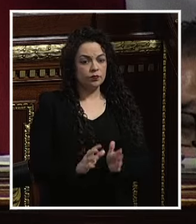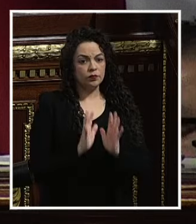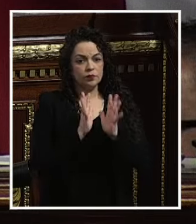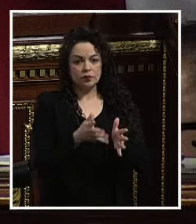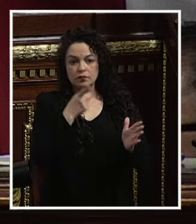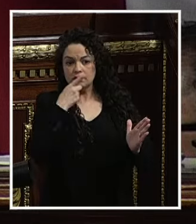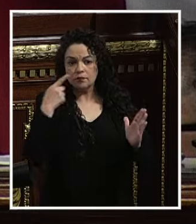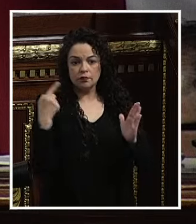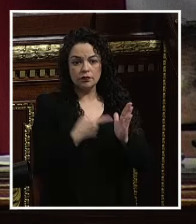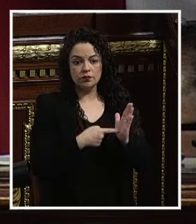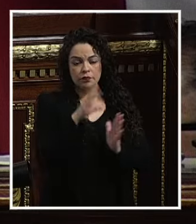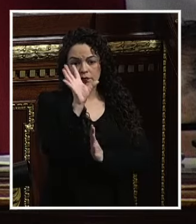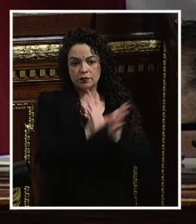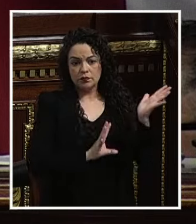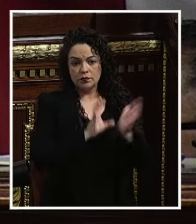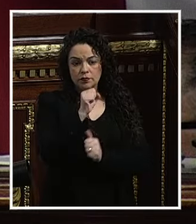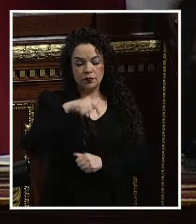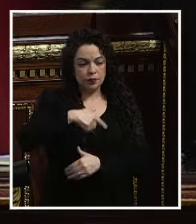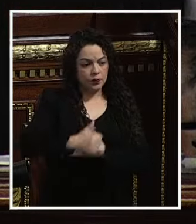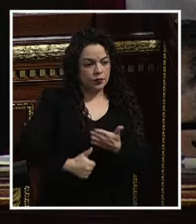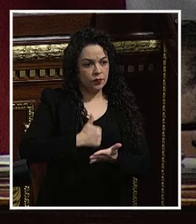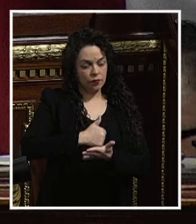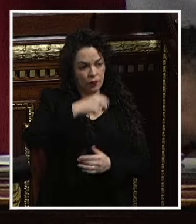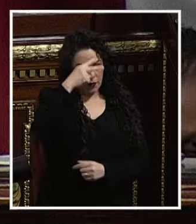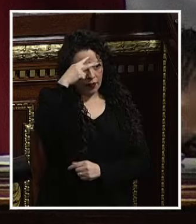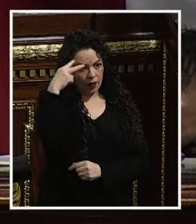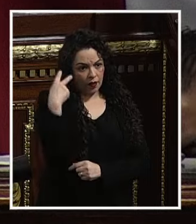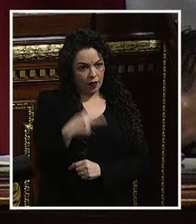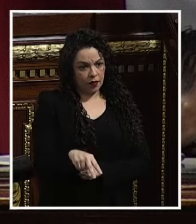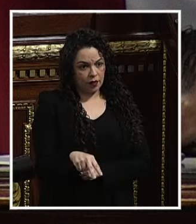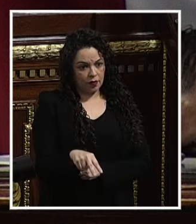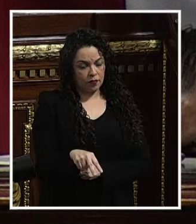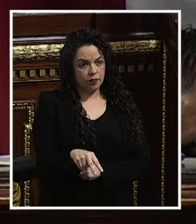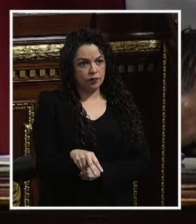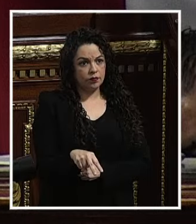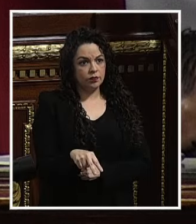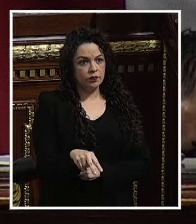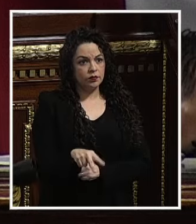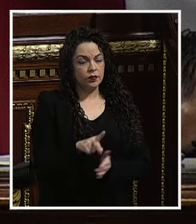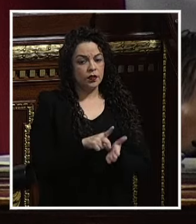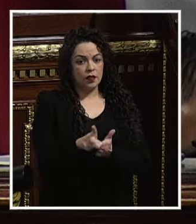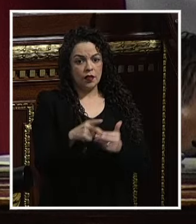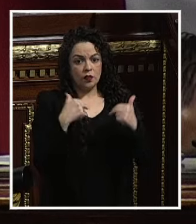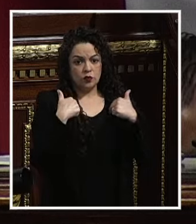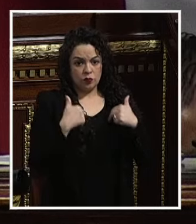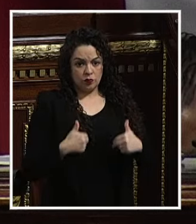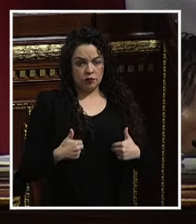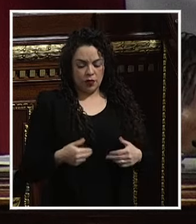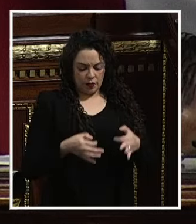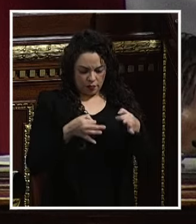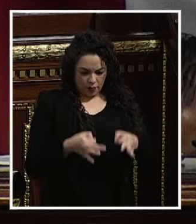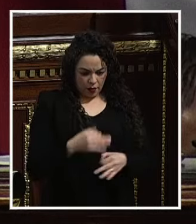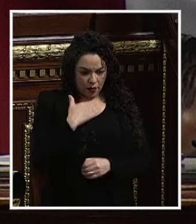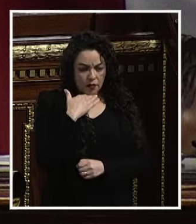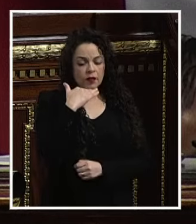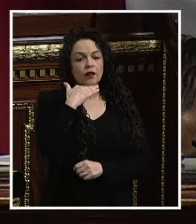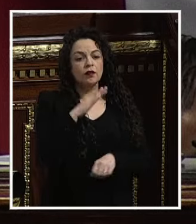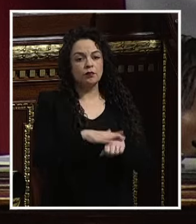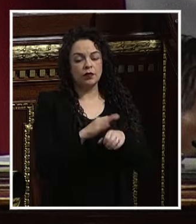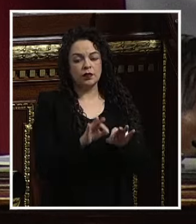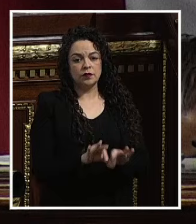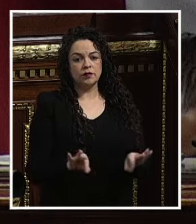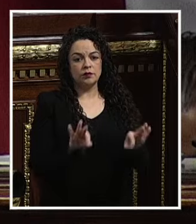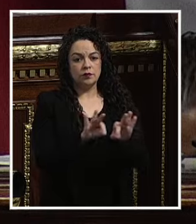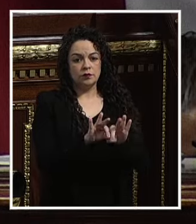de la Ciudad de México. La dignidad es el fundamento de los derechos humanos y toda actividad